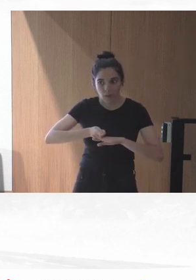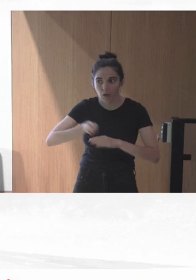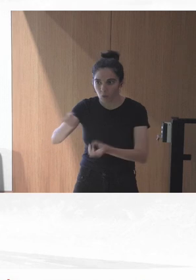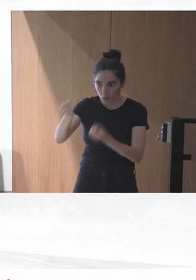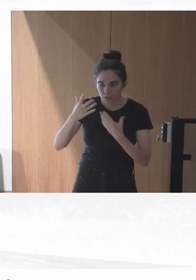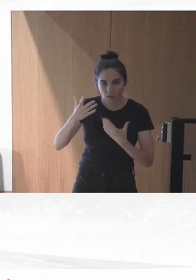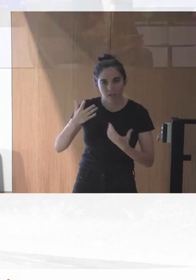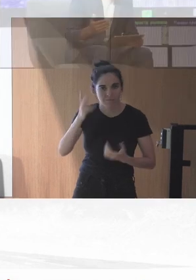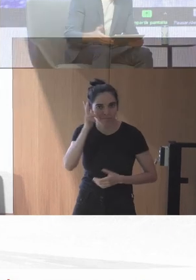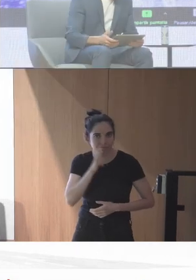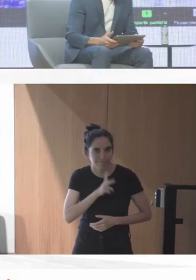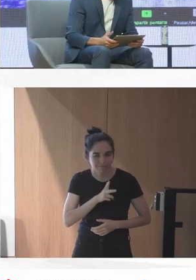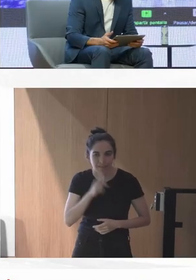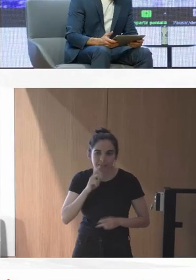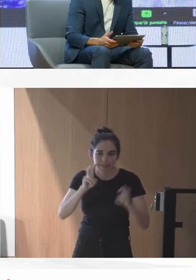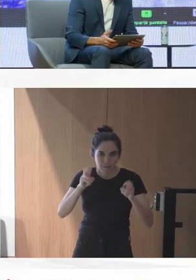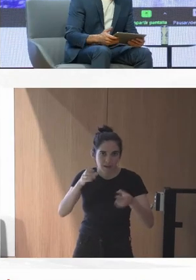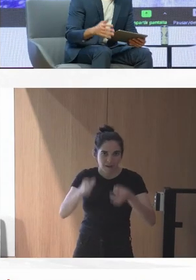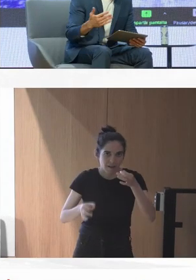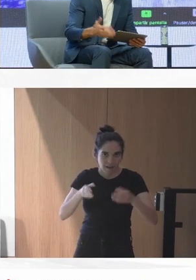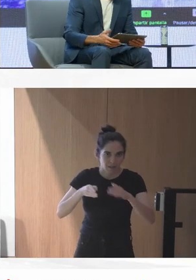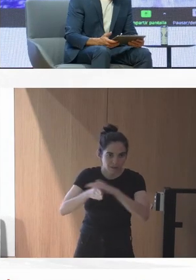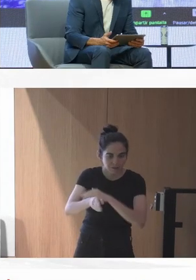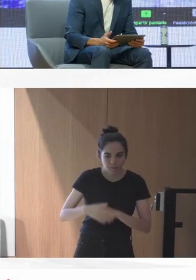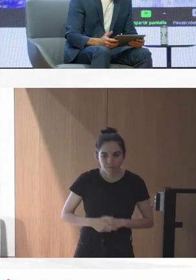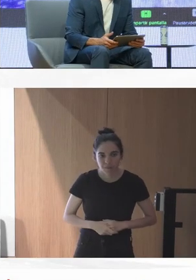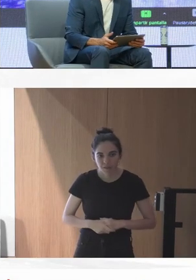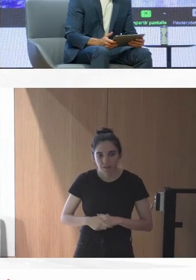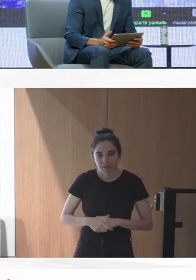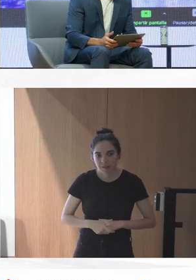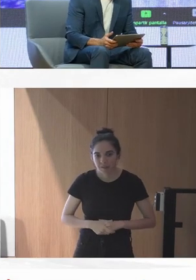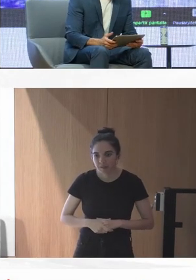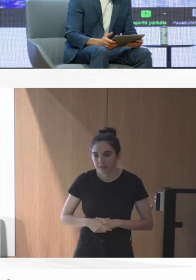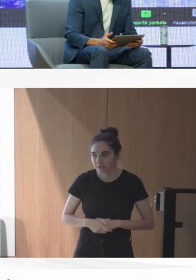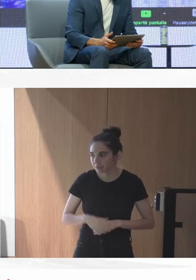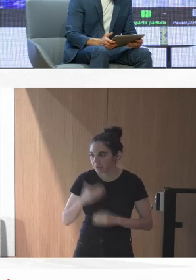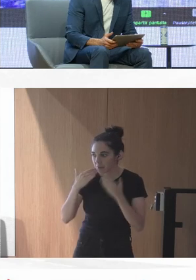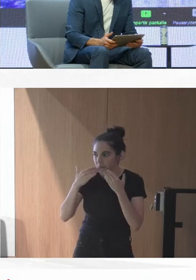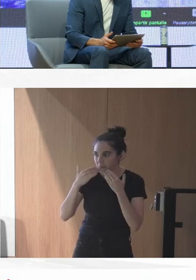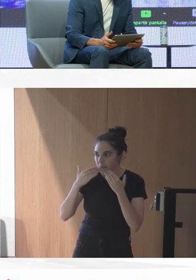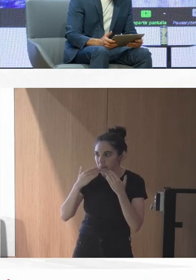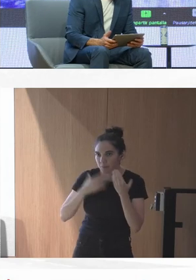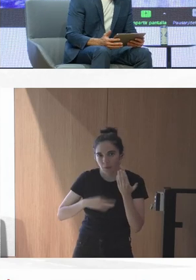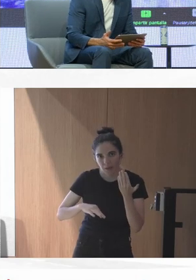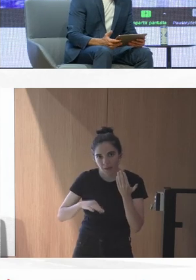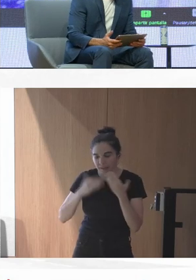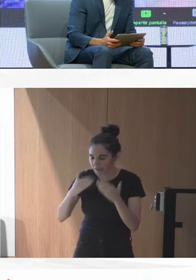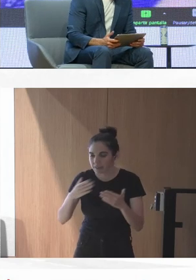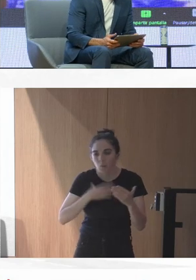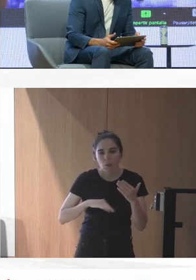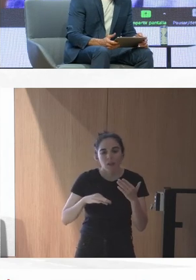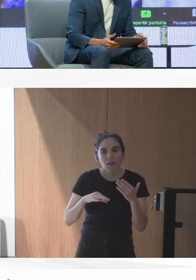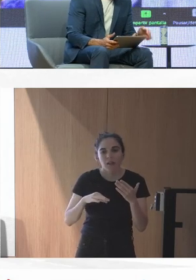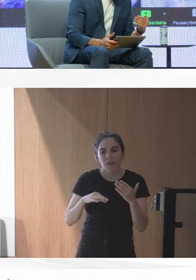temas especialistas en acceso a la justicia. Y a lo mejor, gracias, a lo mejor si,